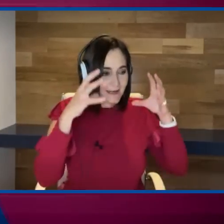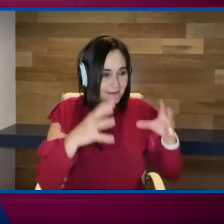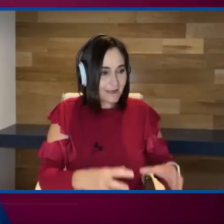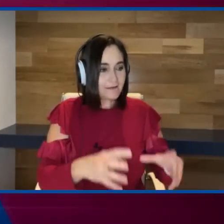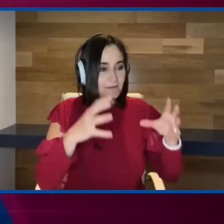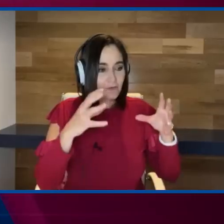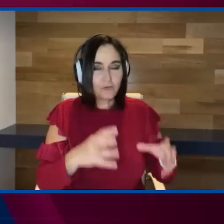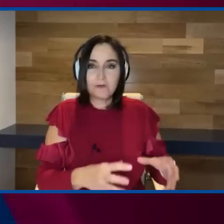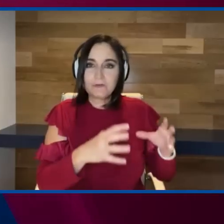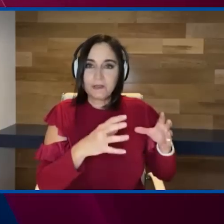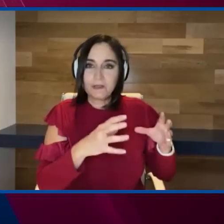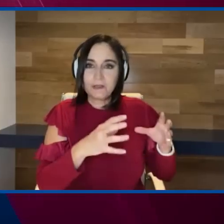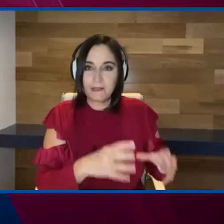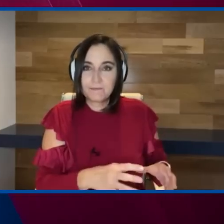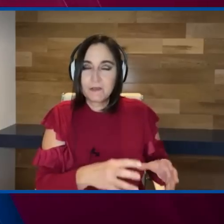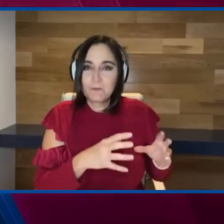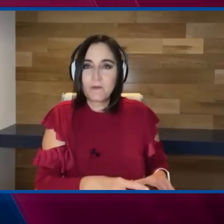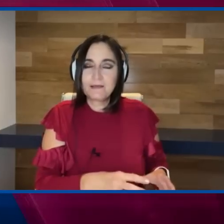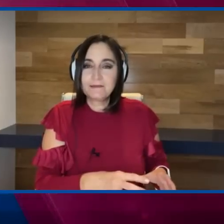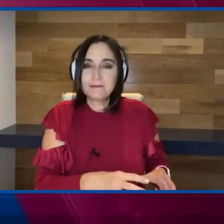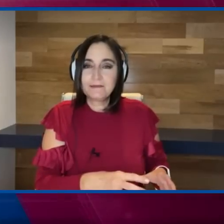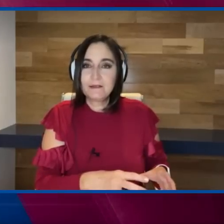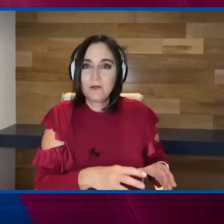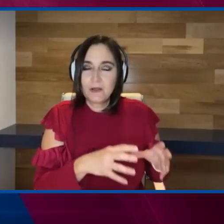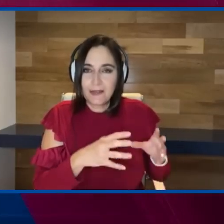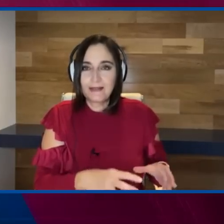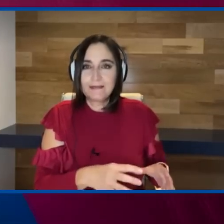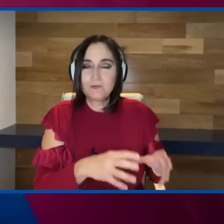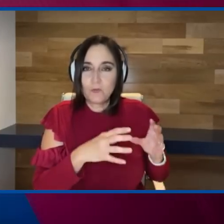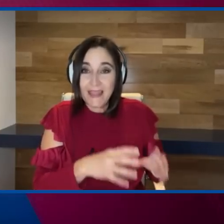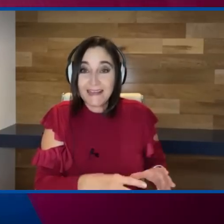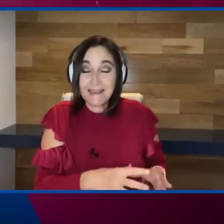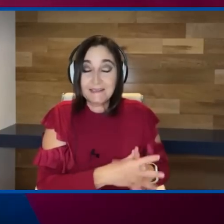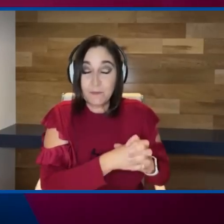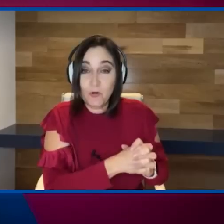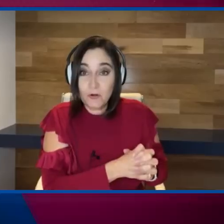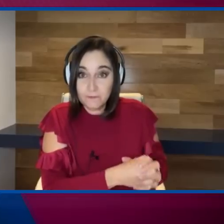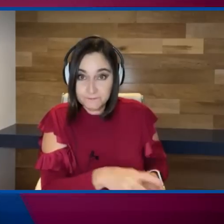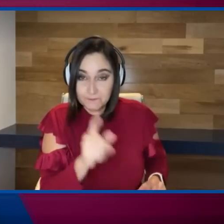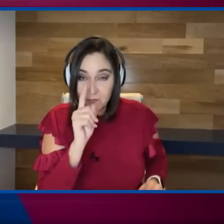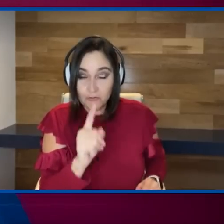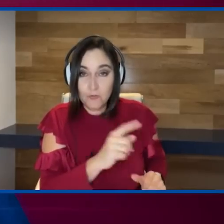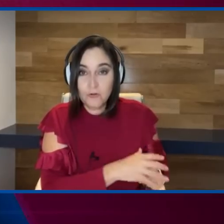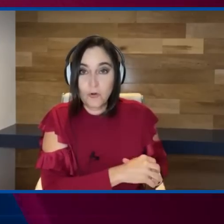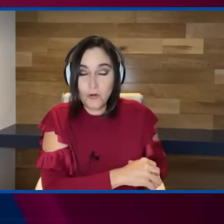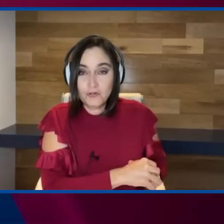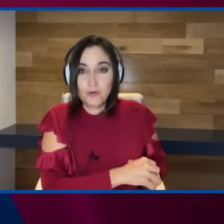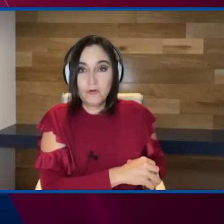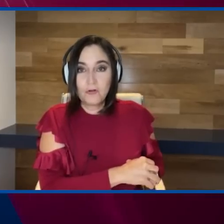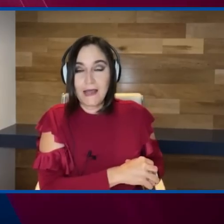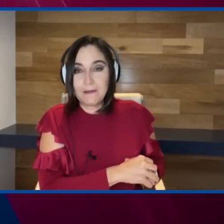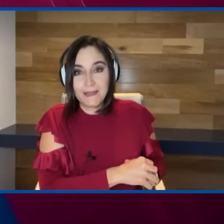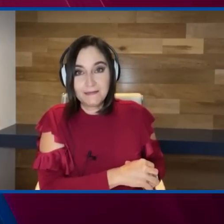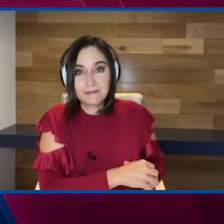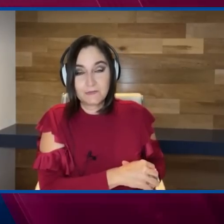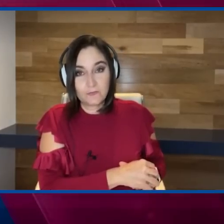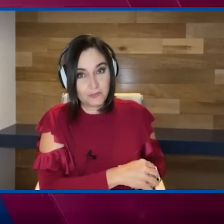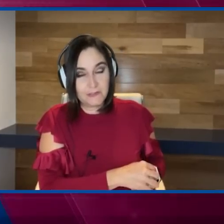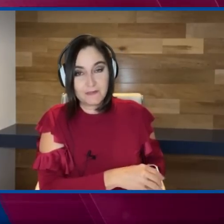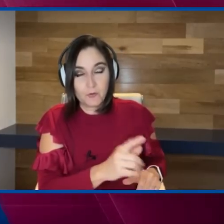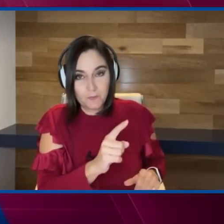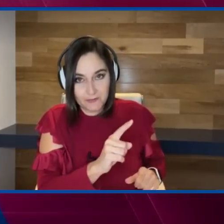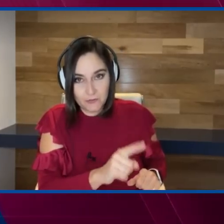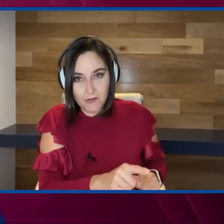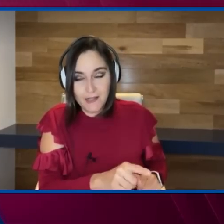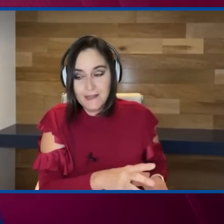Ayer, la estrategia de Estados Unidos es pruebas gratis cubiertas por los seguros, ocho al mes, que